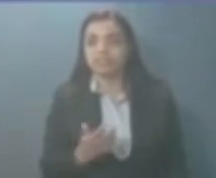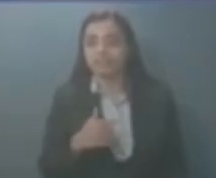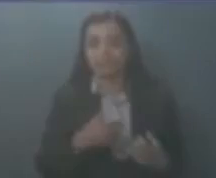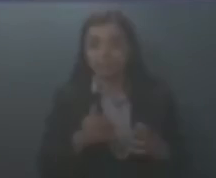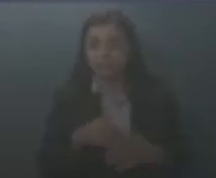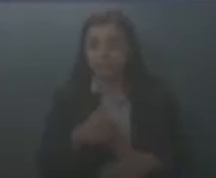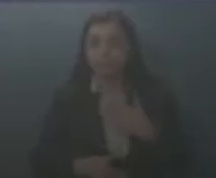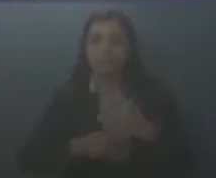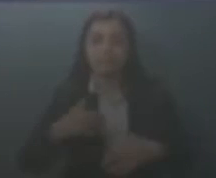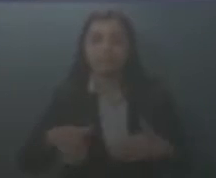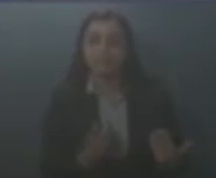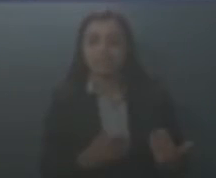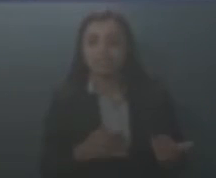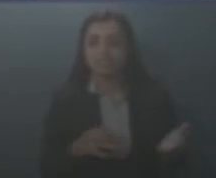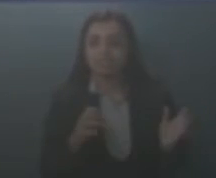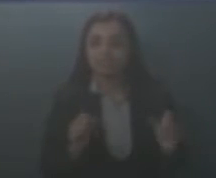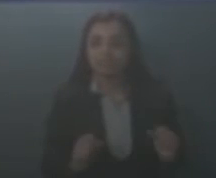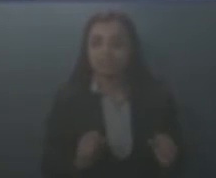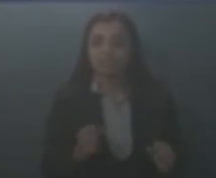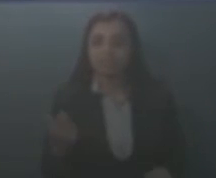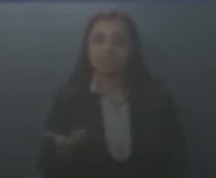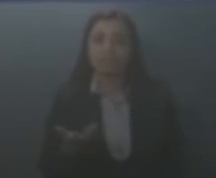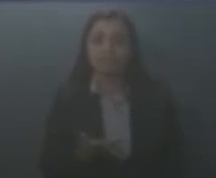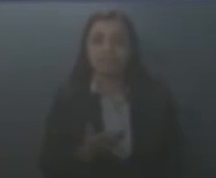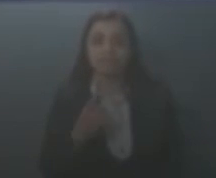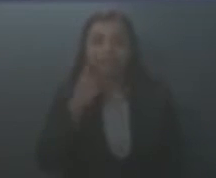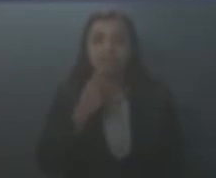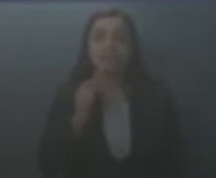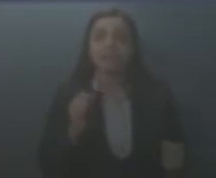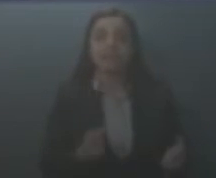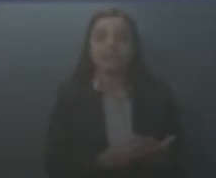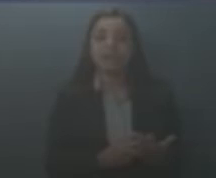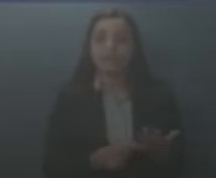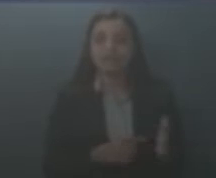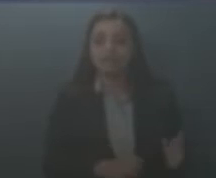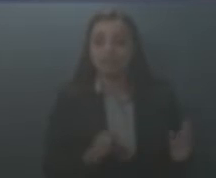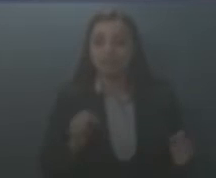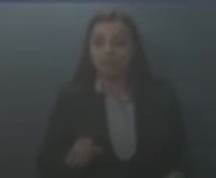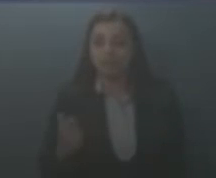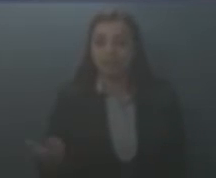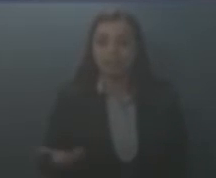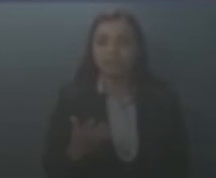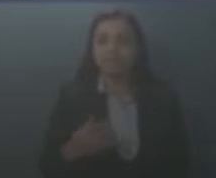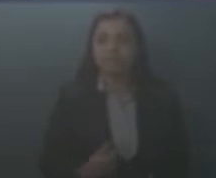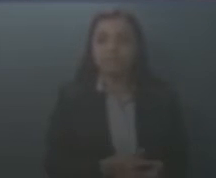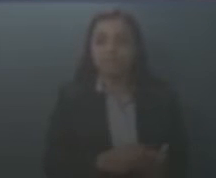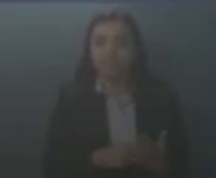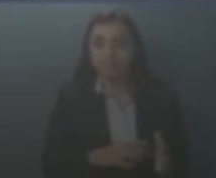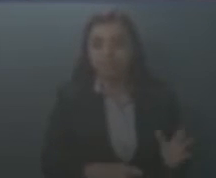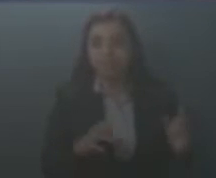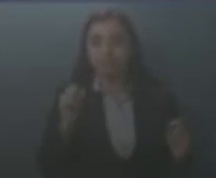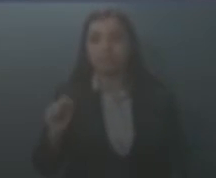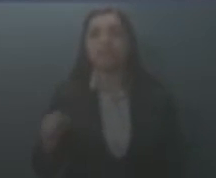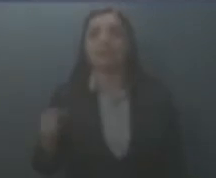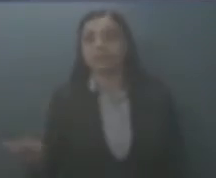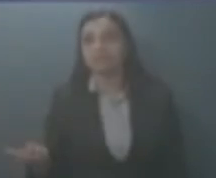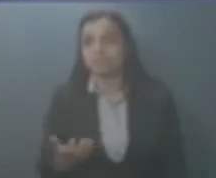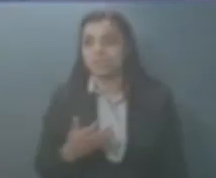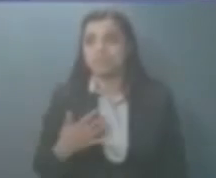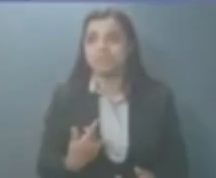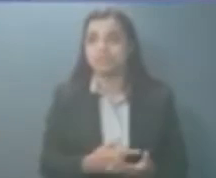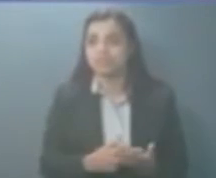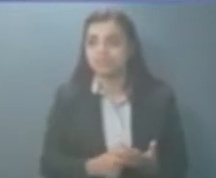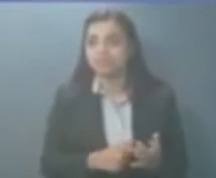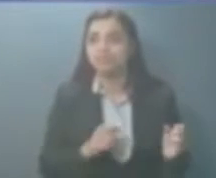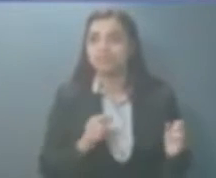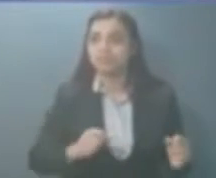dichos procesos. El primero de ellos tiene que ver y que beneficia también a los actuales